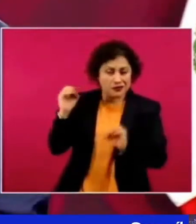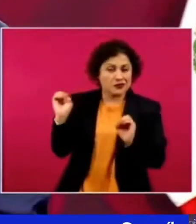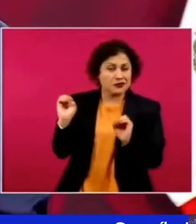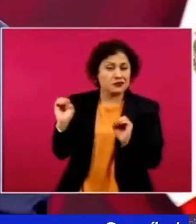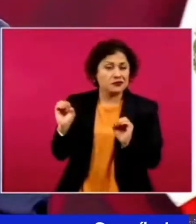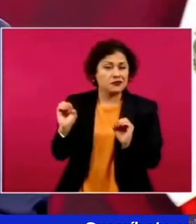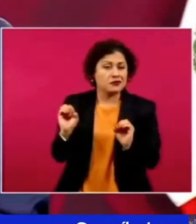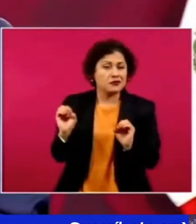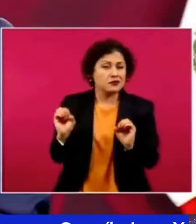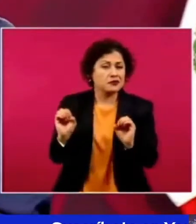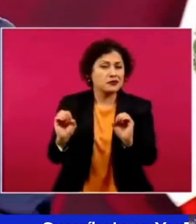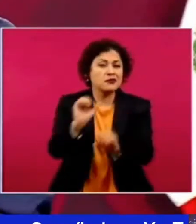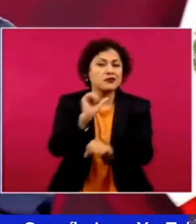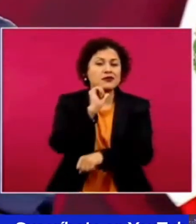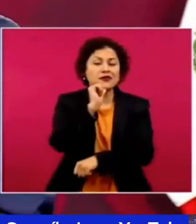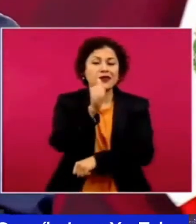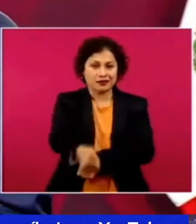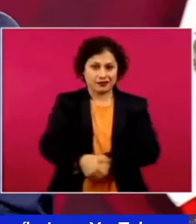nada.